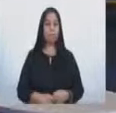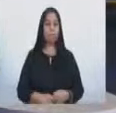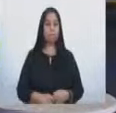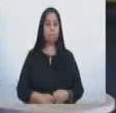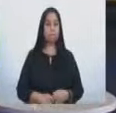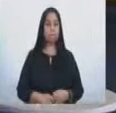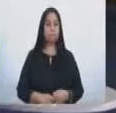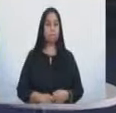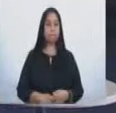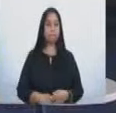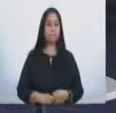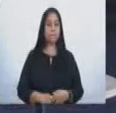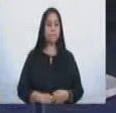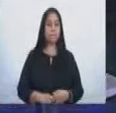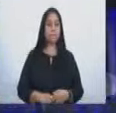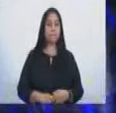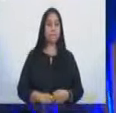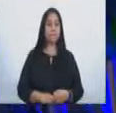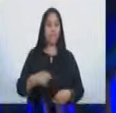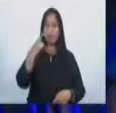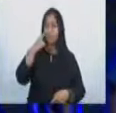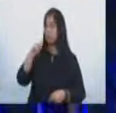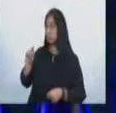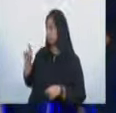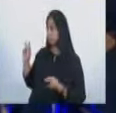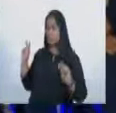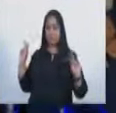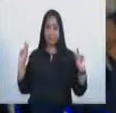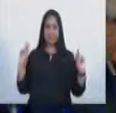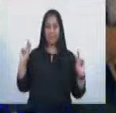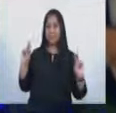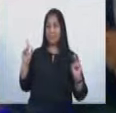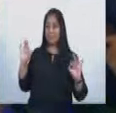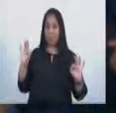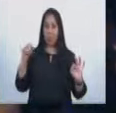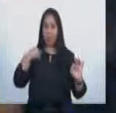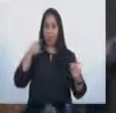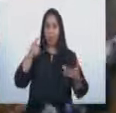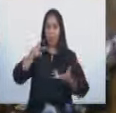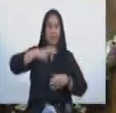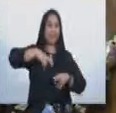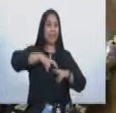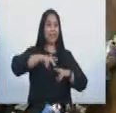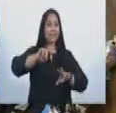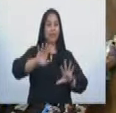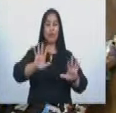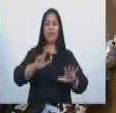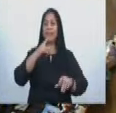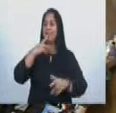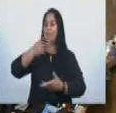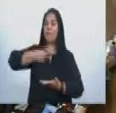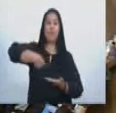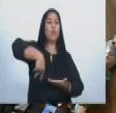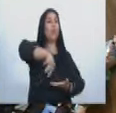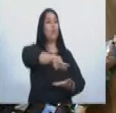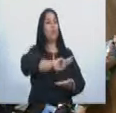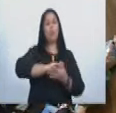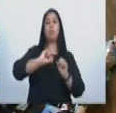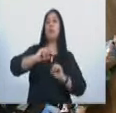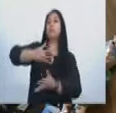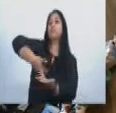Gracias vamos a emp voy a estar dando la espalda a alguien voy a tener que dar facilidad de poder